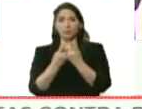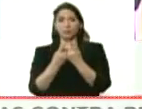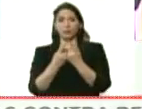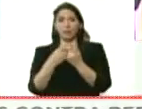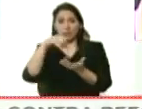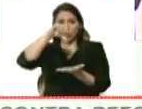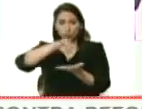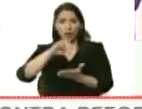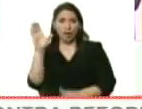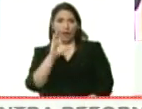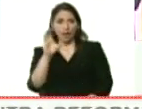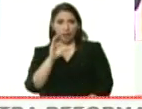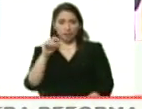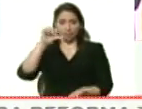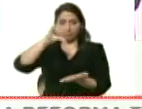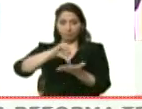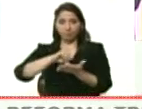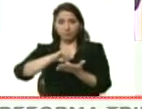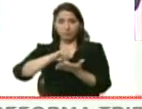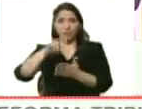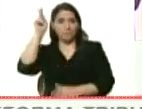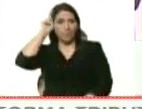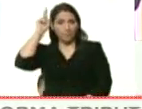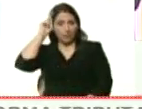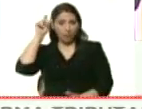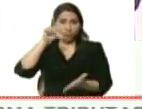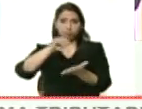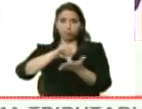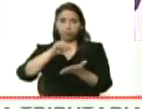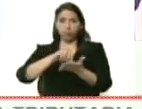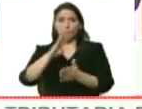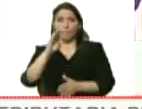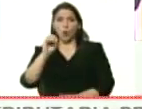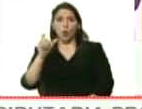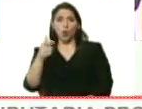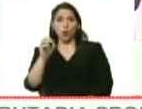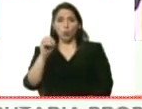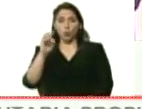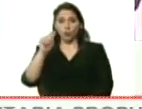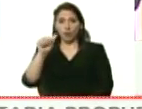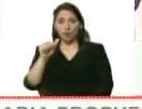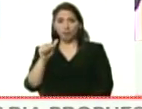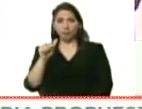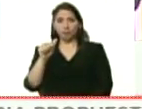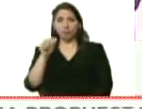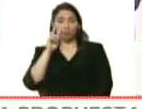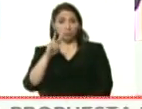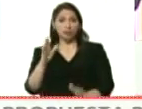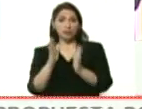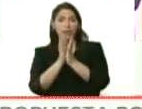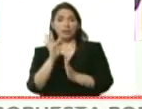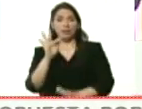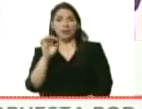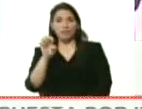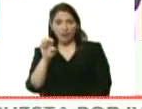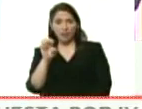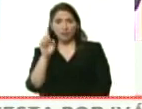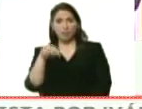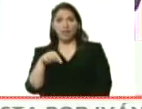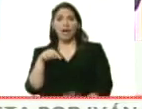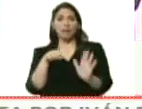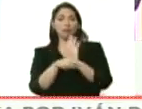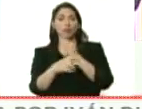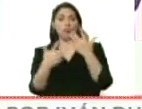ciudades de Caracas, Quito y Bogotá, quitada la adición de Santa Fe. Artículo 8. El